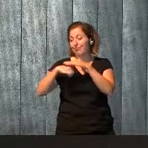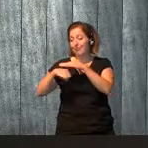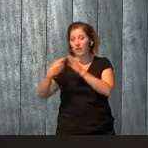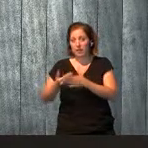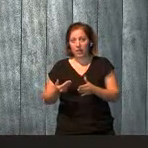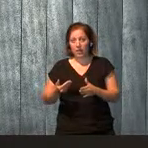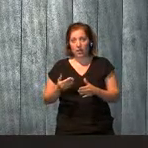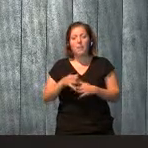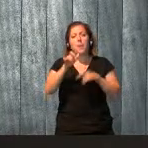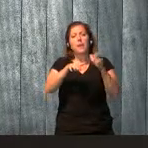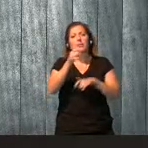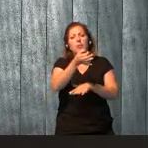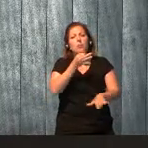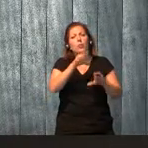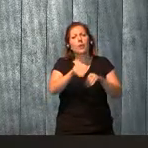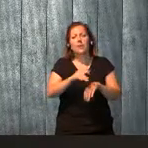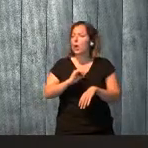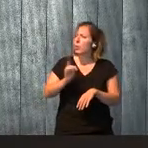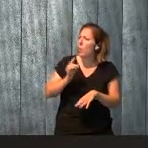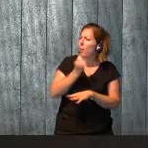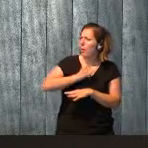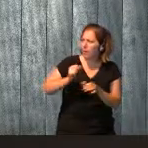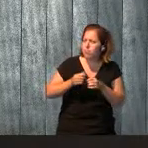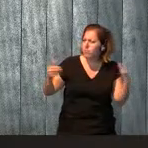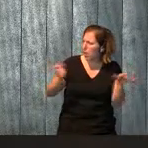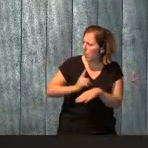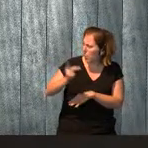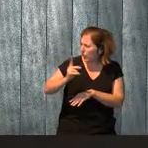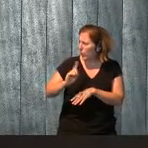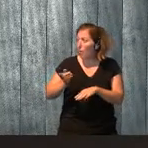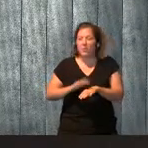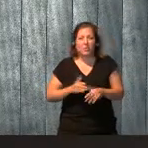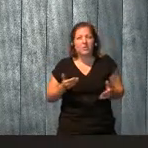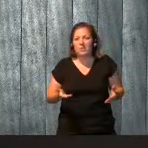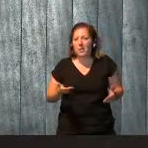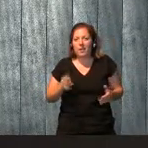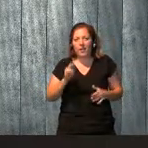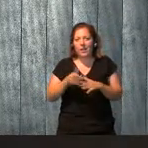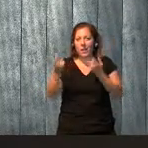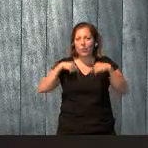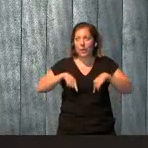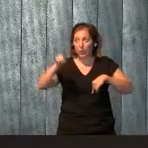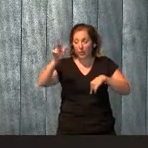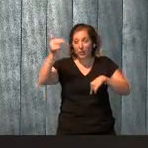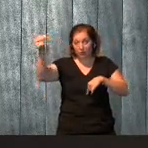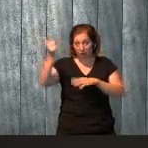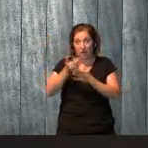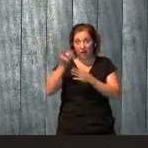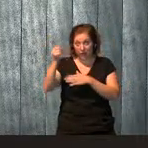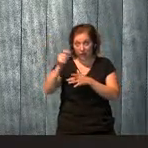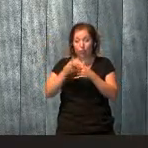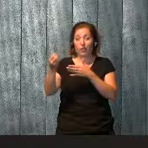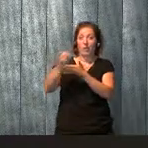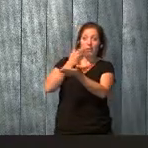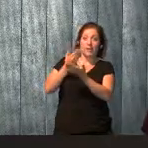que Bogotá no debería crecer más. Pero esa respuesta la tiene más el gobierno nacional que Bogotá. Porque si Bogotá